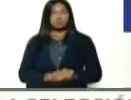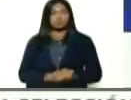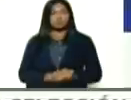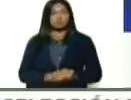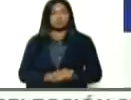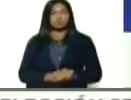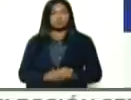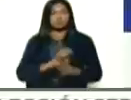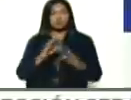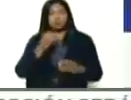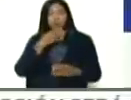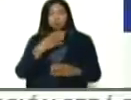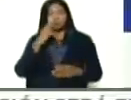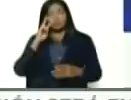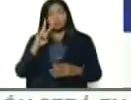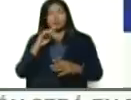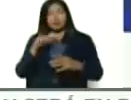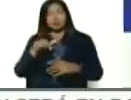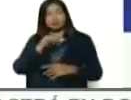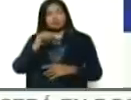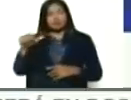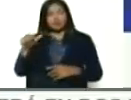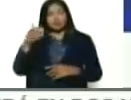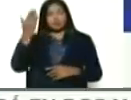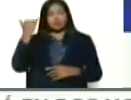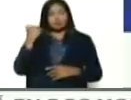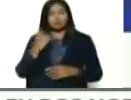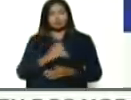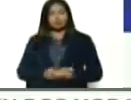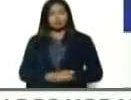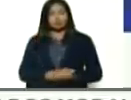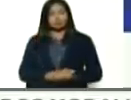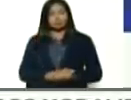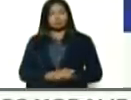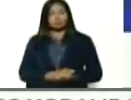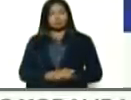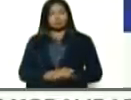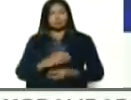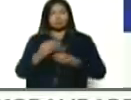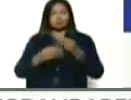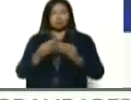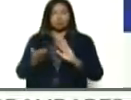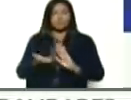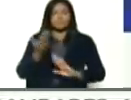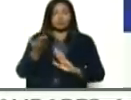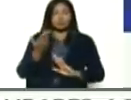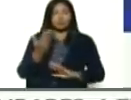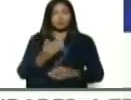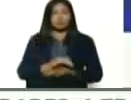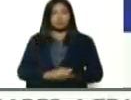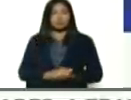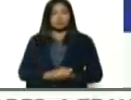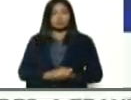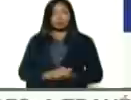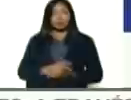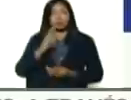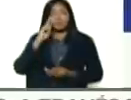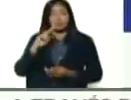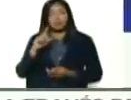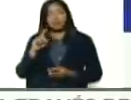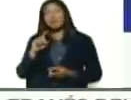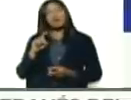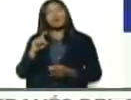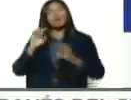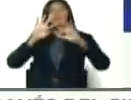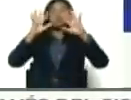correcto bueno fíjense ustedes esta semana que pasó se dio un hecho muy importante a nivel geopolítico